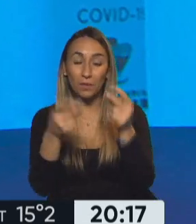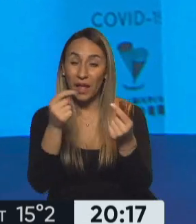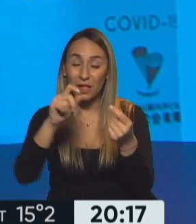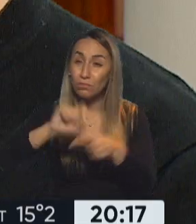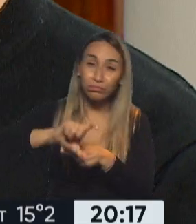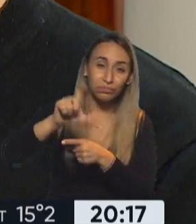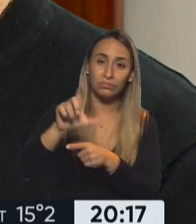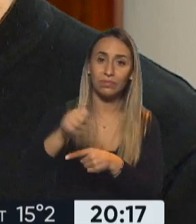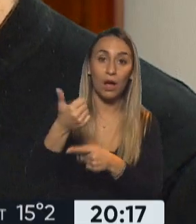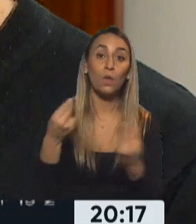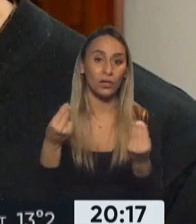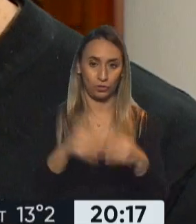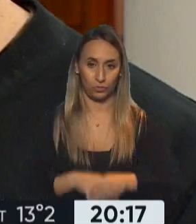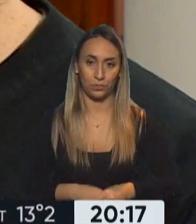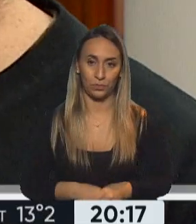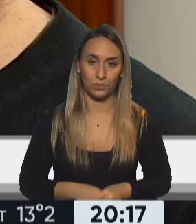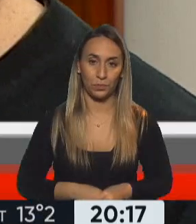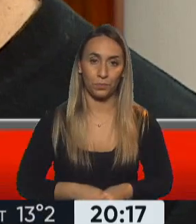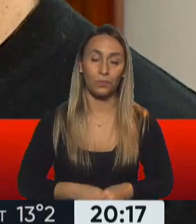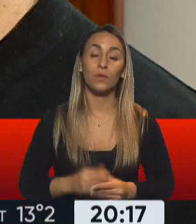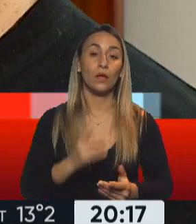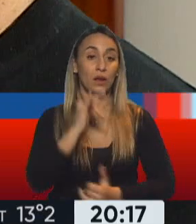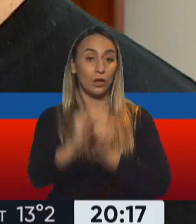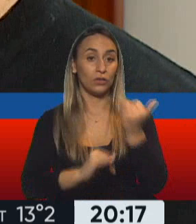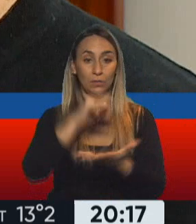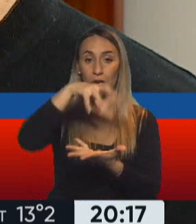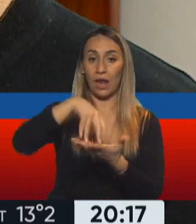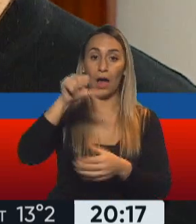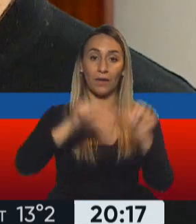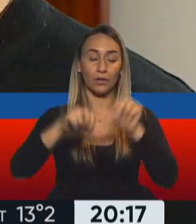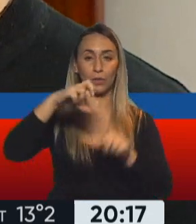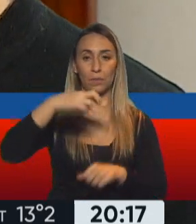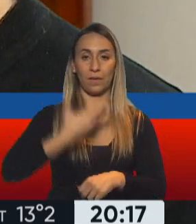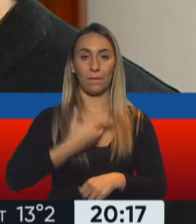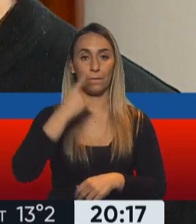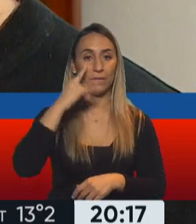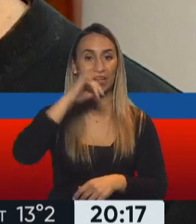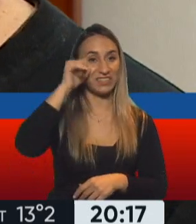laboratorios. Contamos lo que pasa con Pfizer puntualmente, que va a tener un